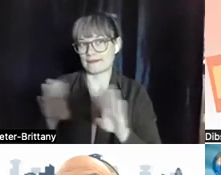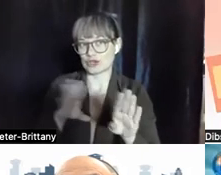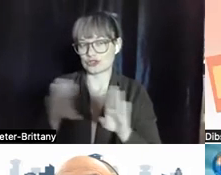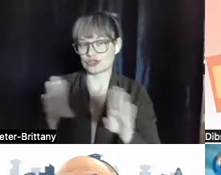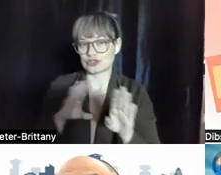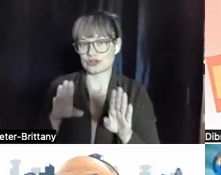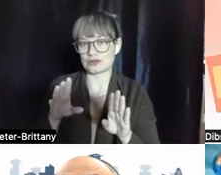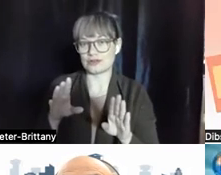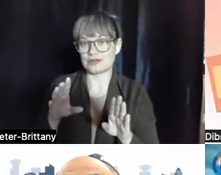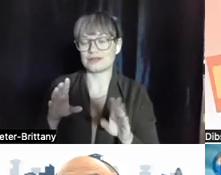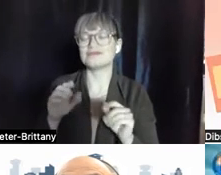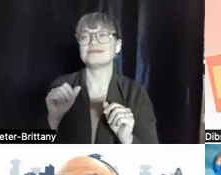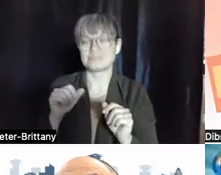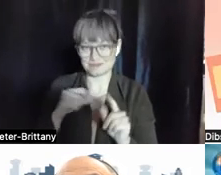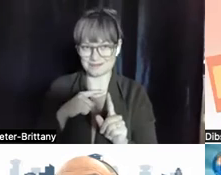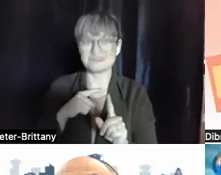el